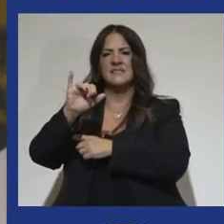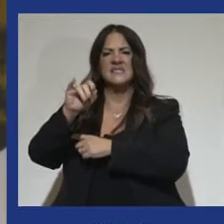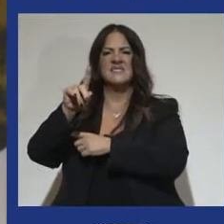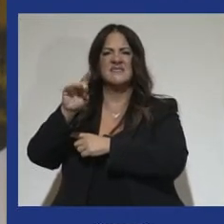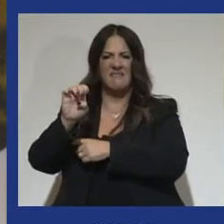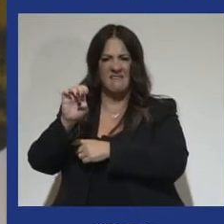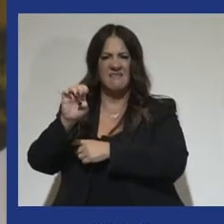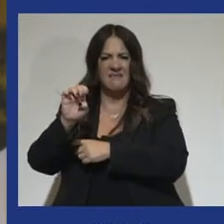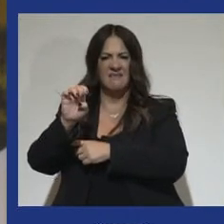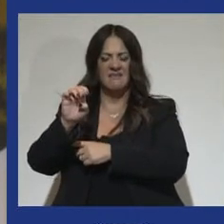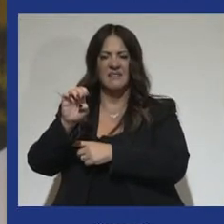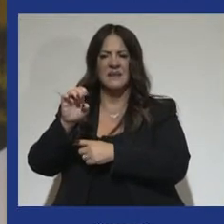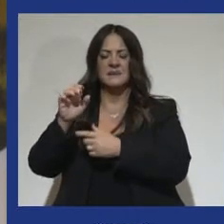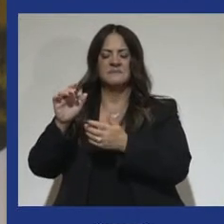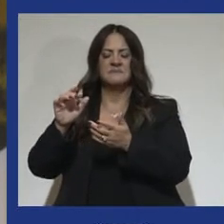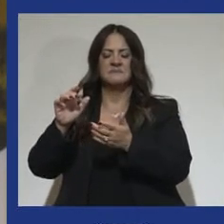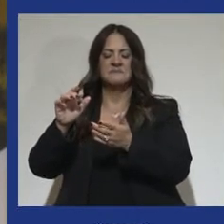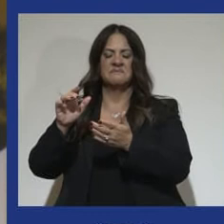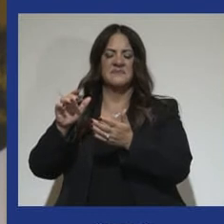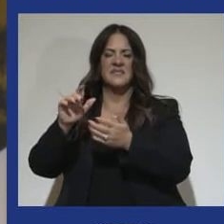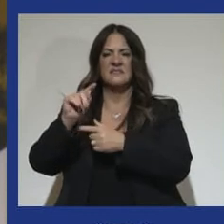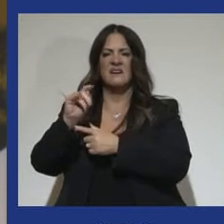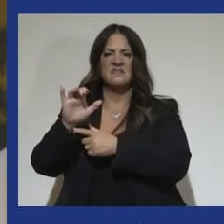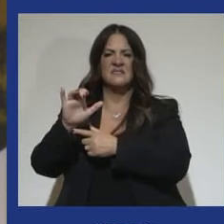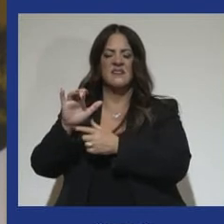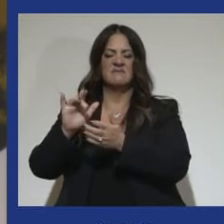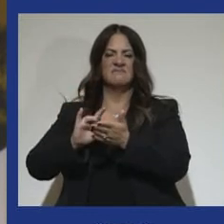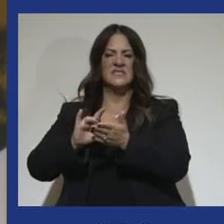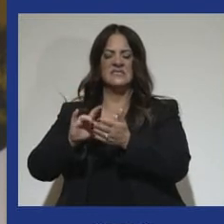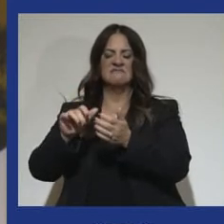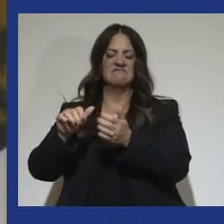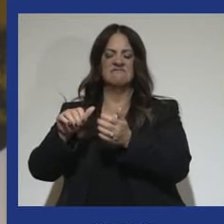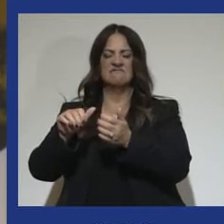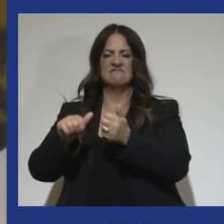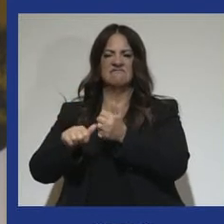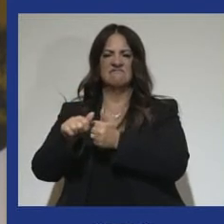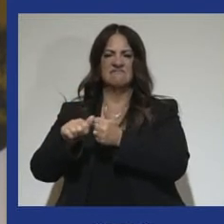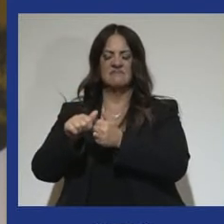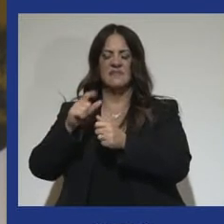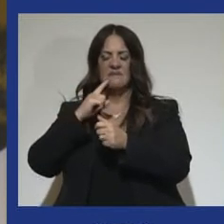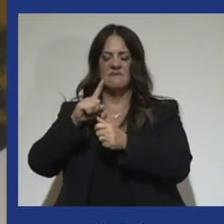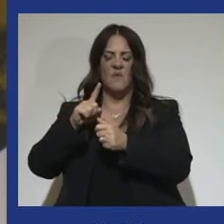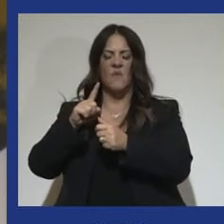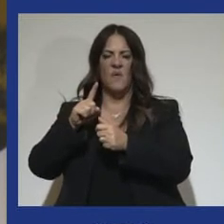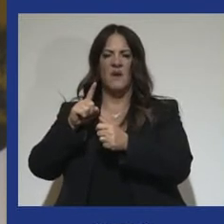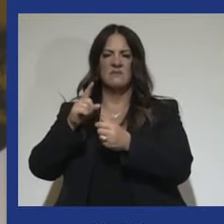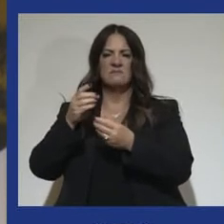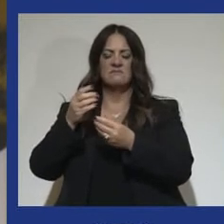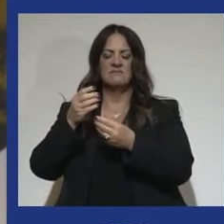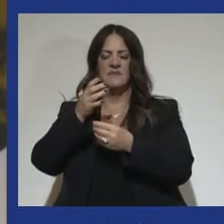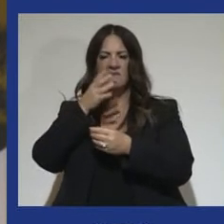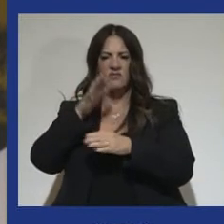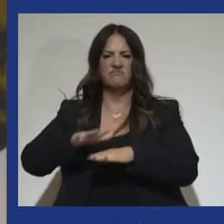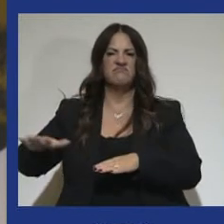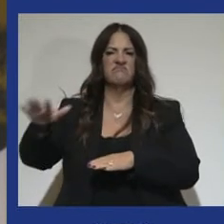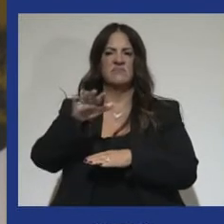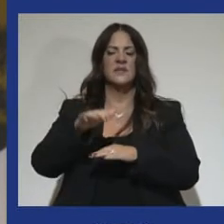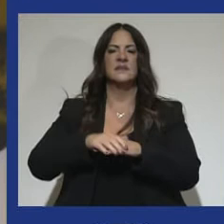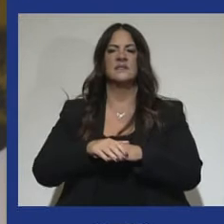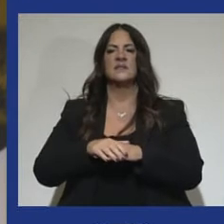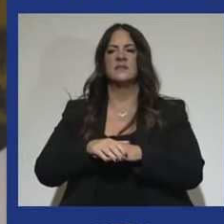la el el departamento de administración de pesticidas que